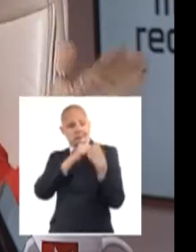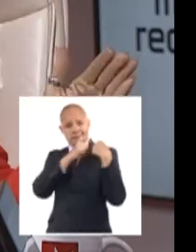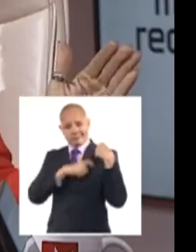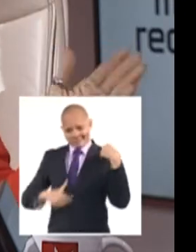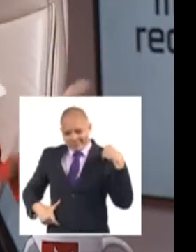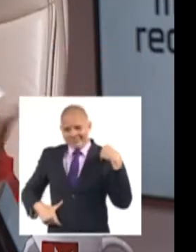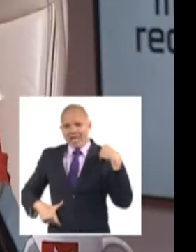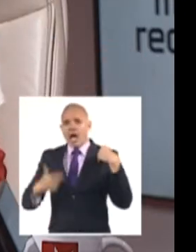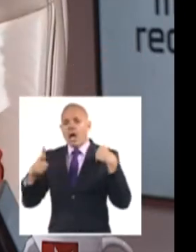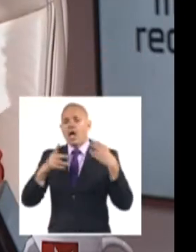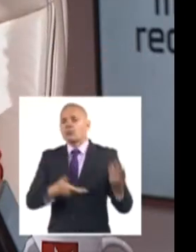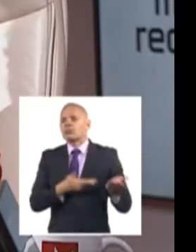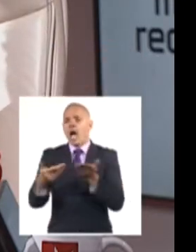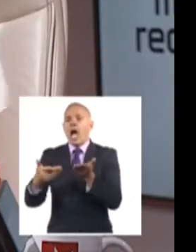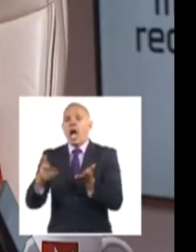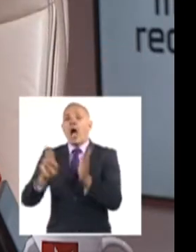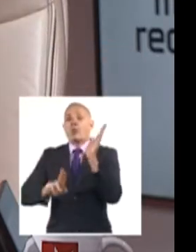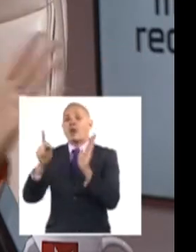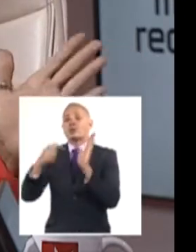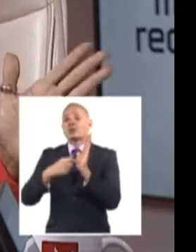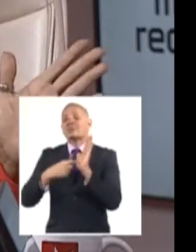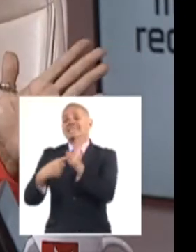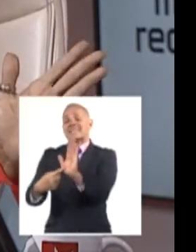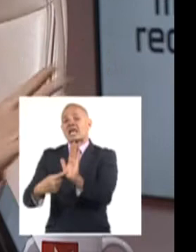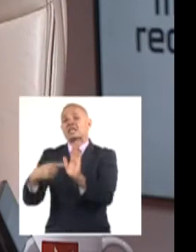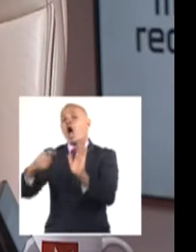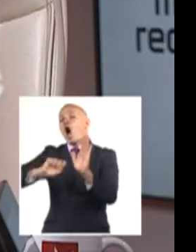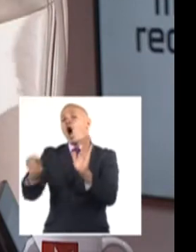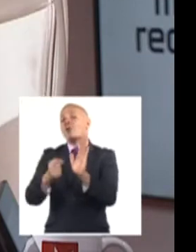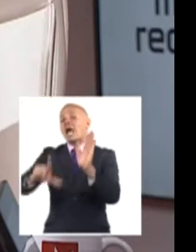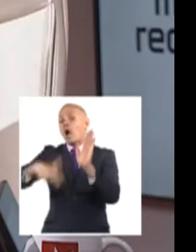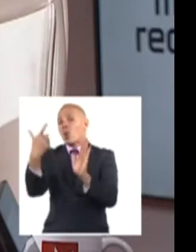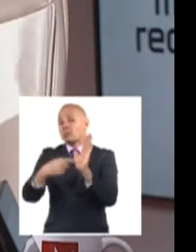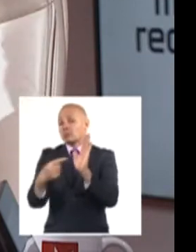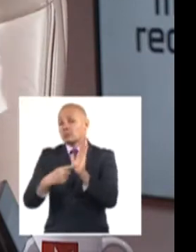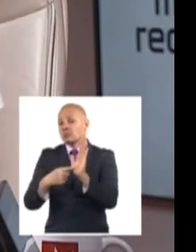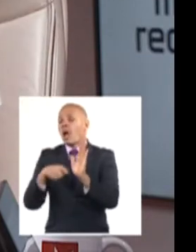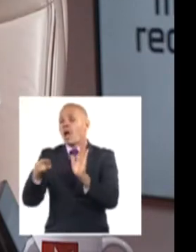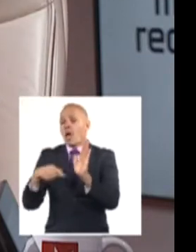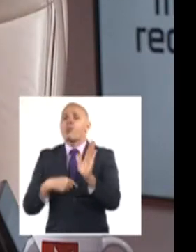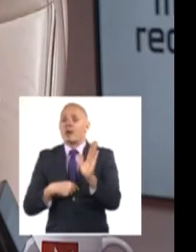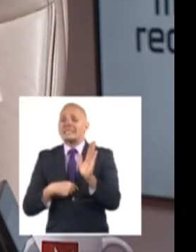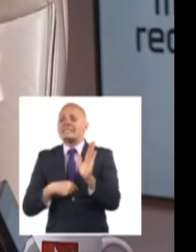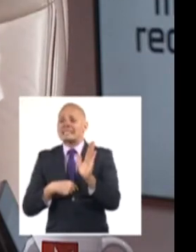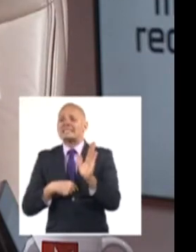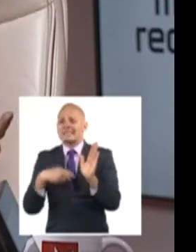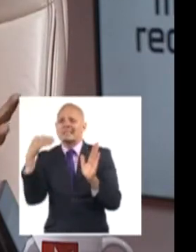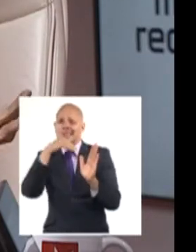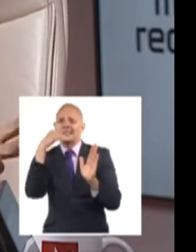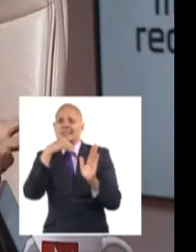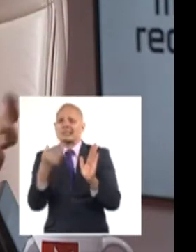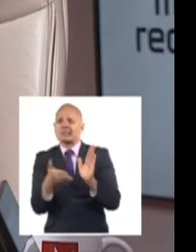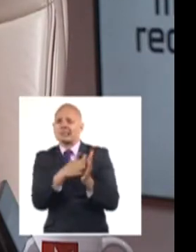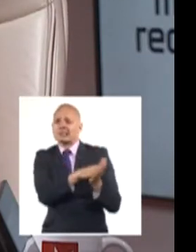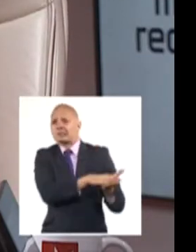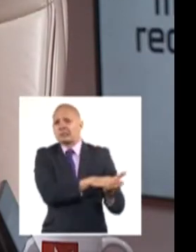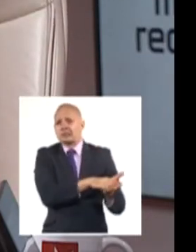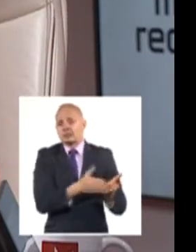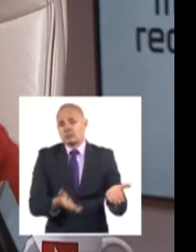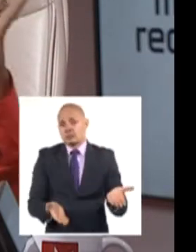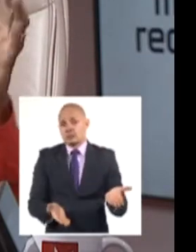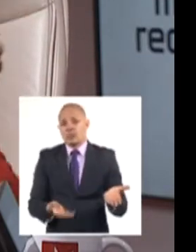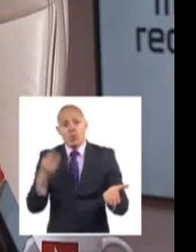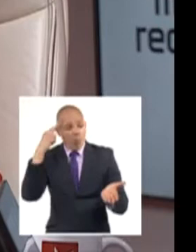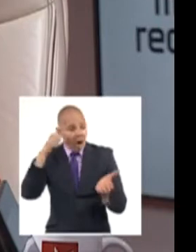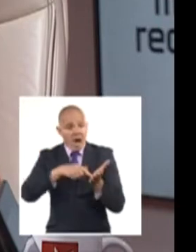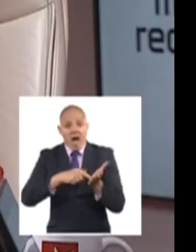de estado y que son de obligatorio cumplimiento para cualquier ejecutivo sin embargo sabemos que los acuerdos de paz firmados en la habana se han